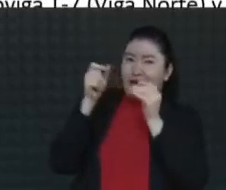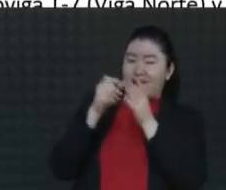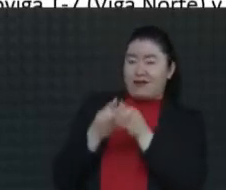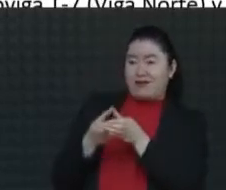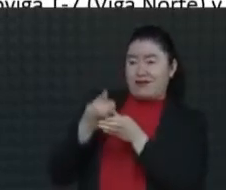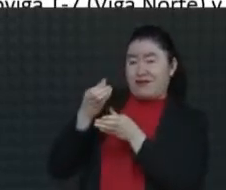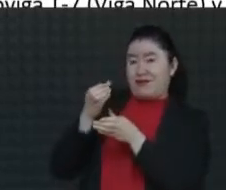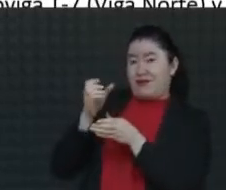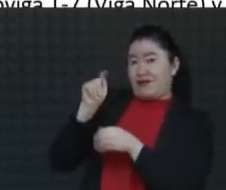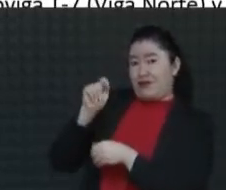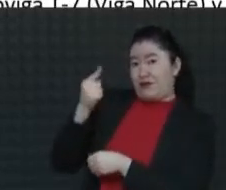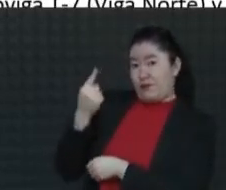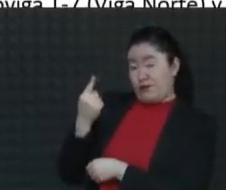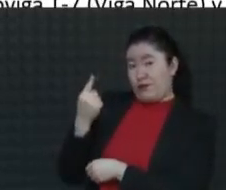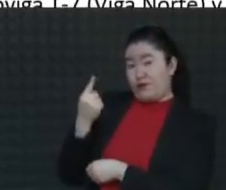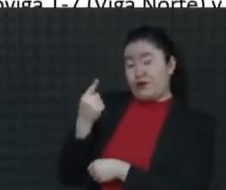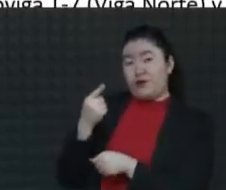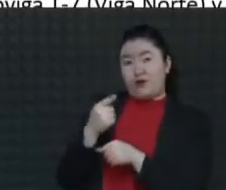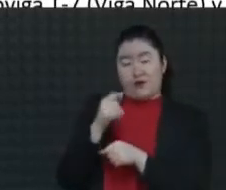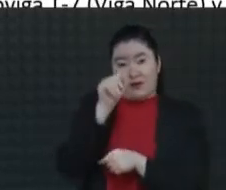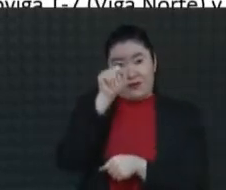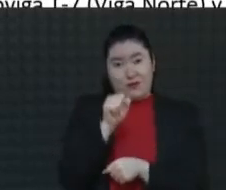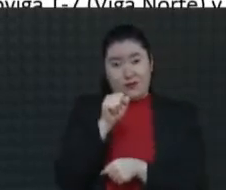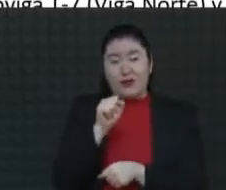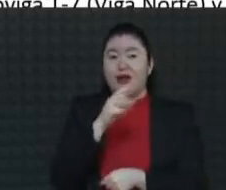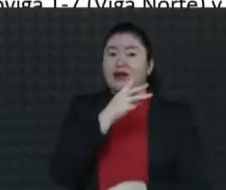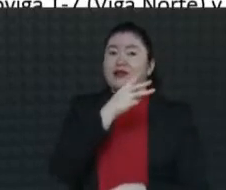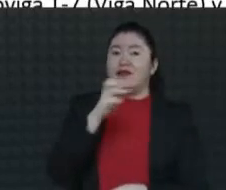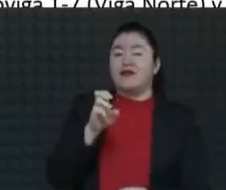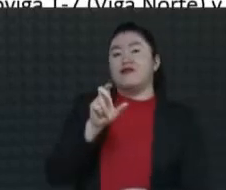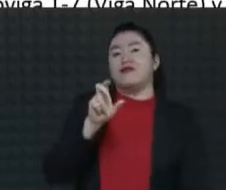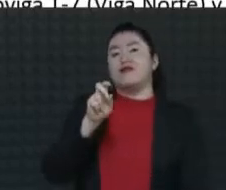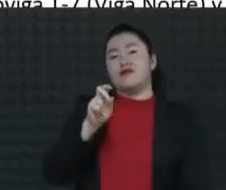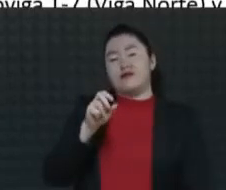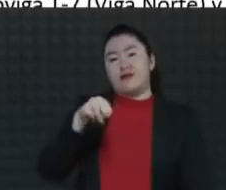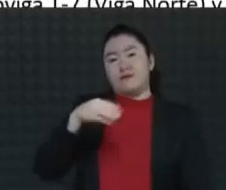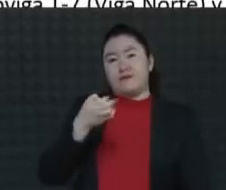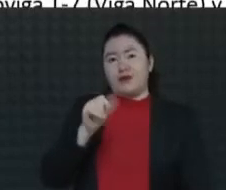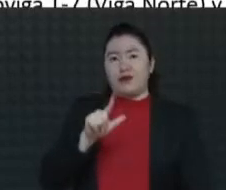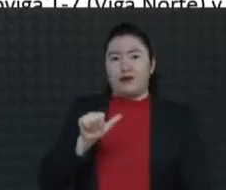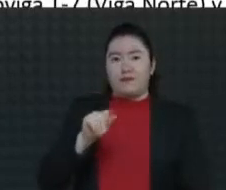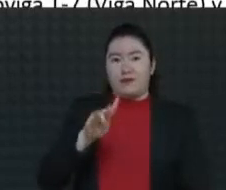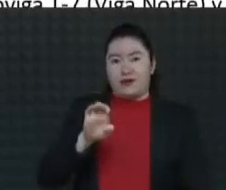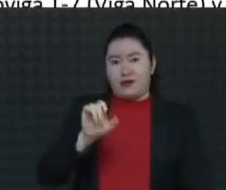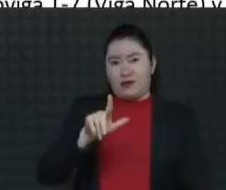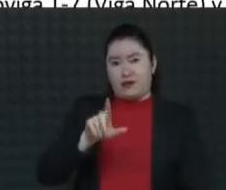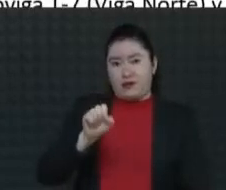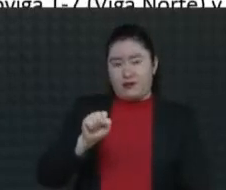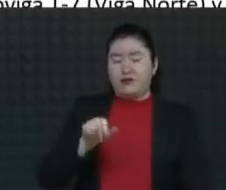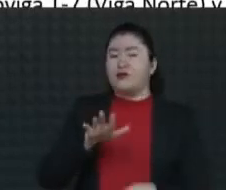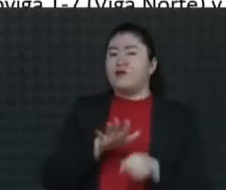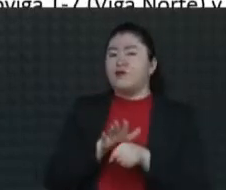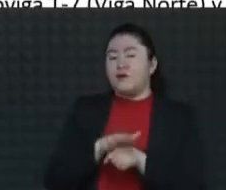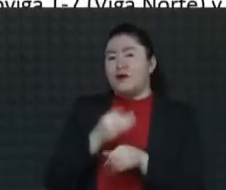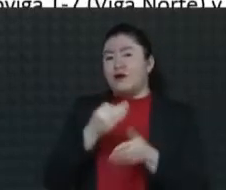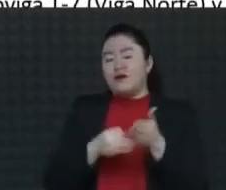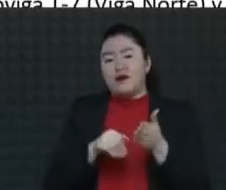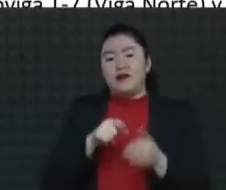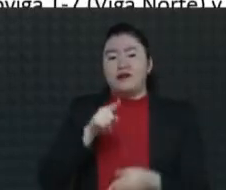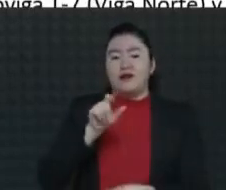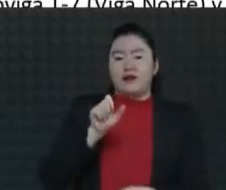T1, viga sur, 330 megapascales, no cumplieron con el requerimiento grado 50 de